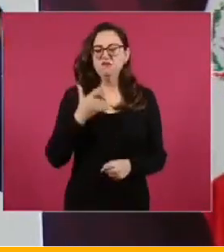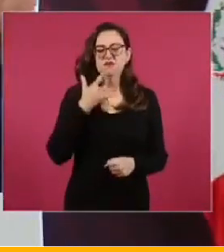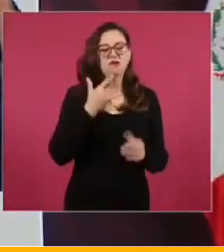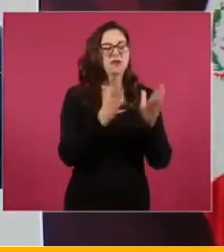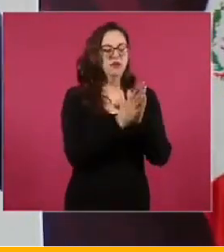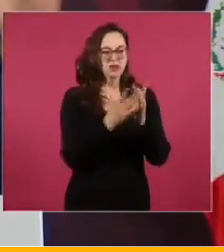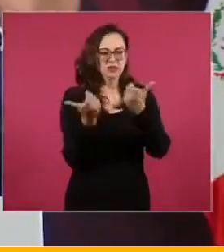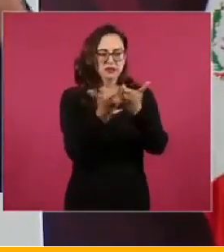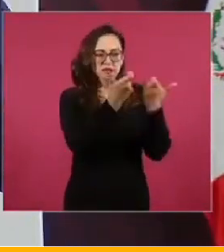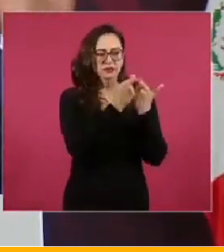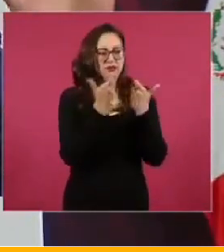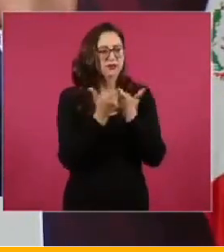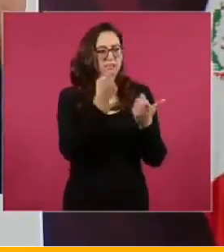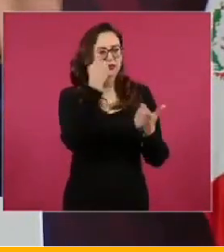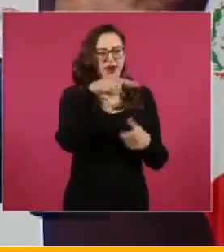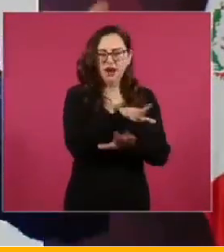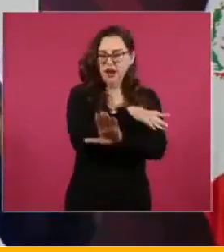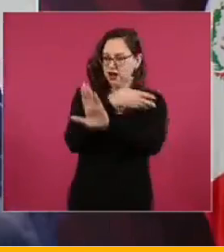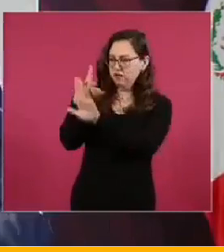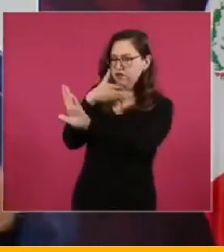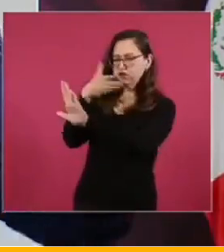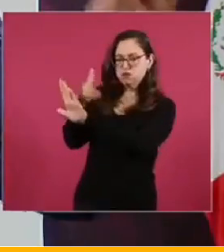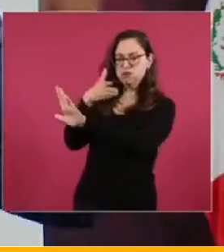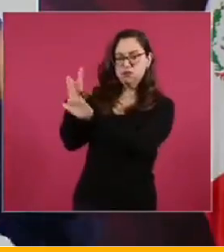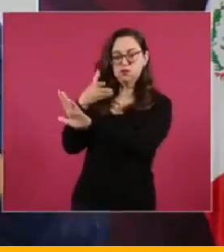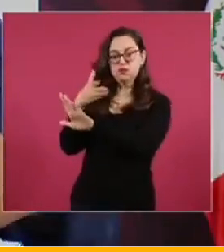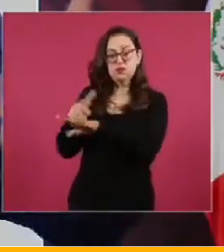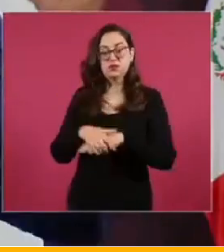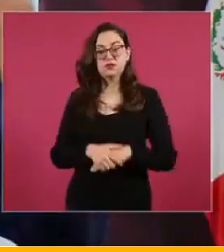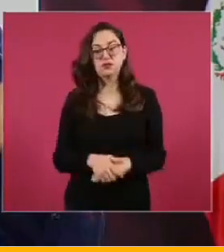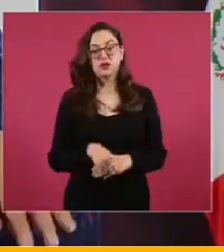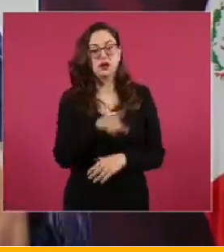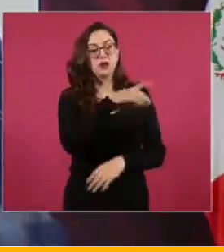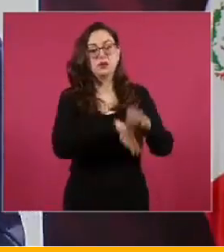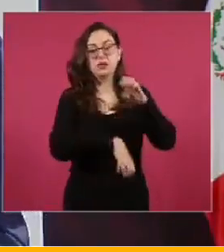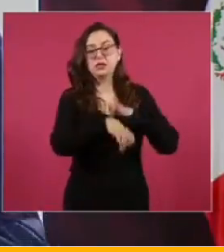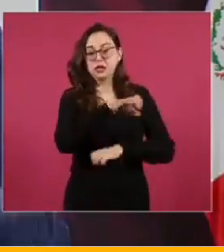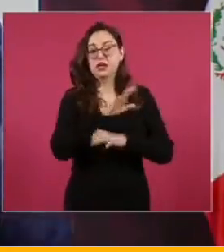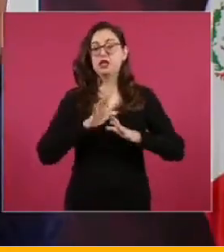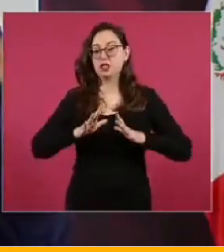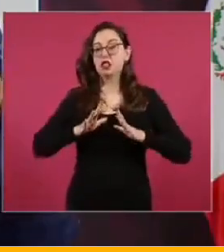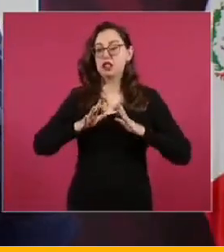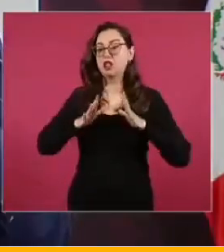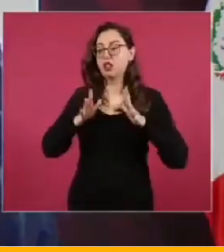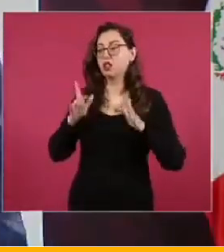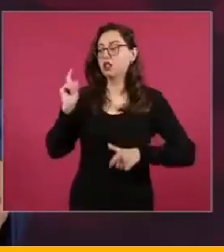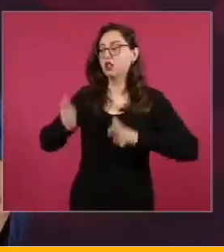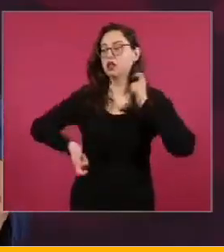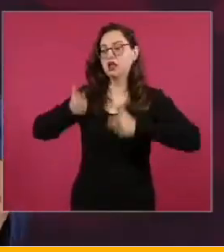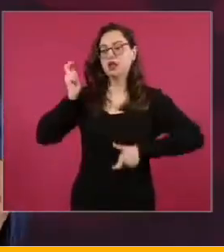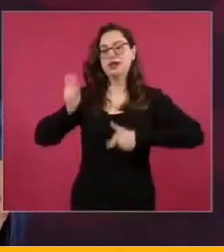que cooperaran, y les quitaban dinero, los timaron, pues.